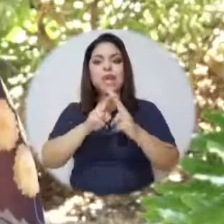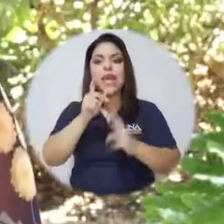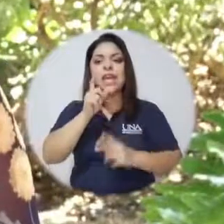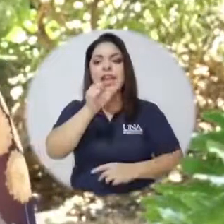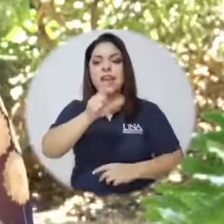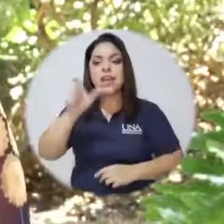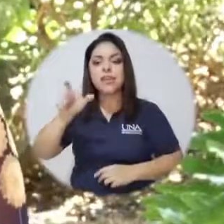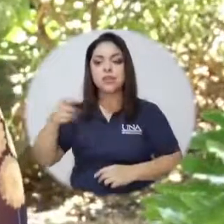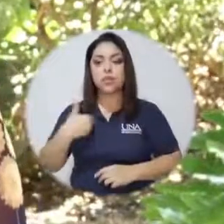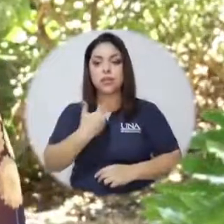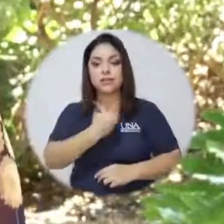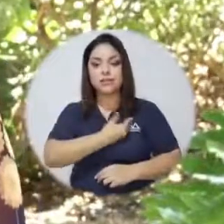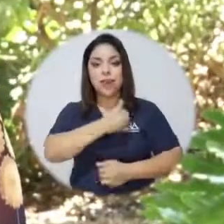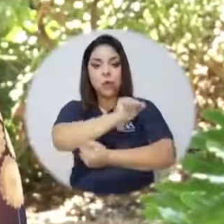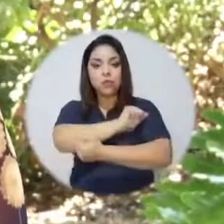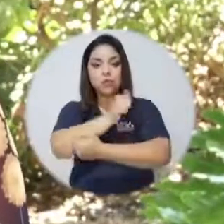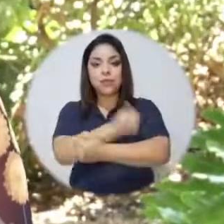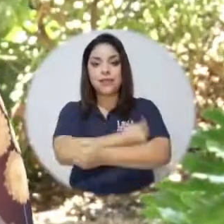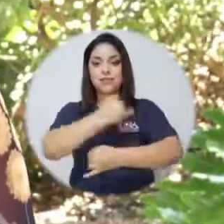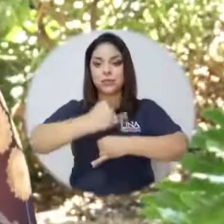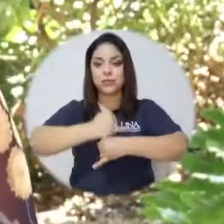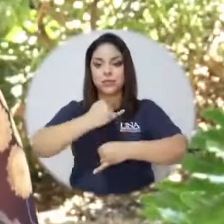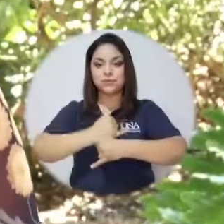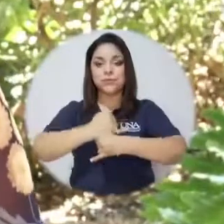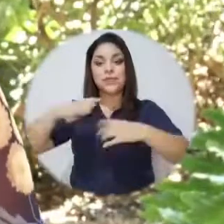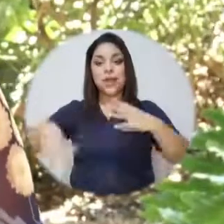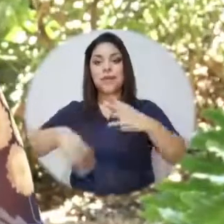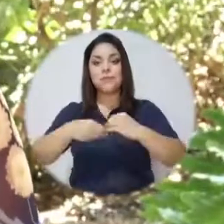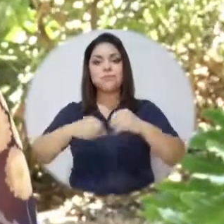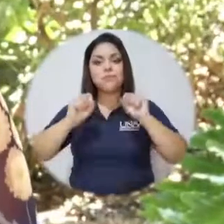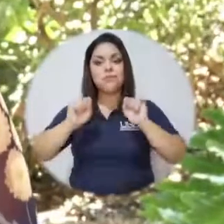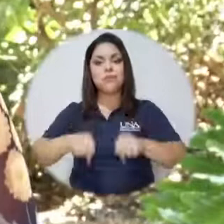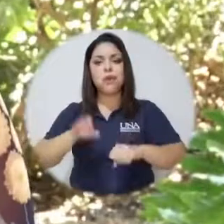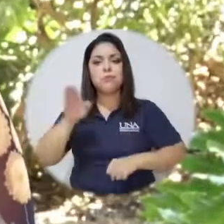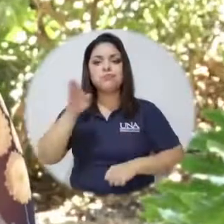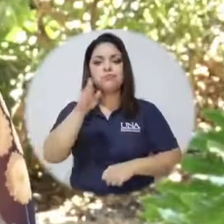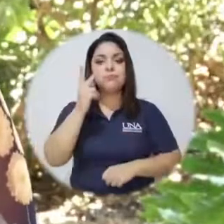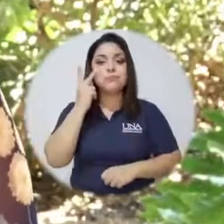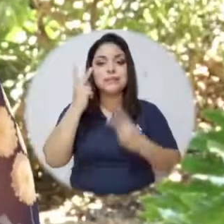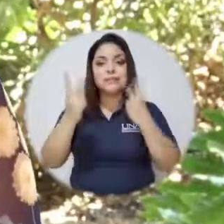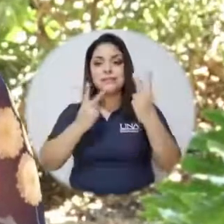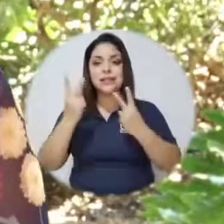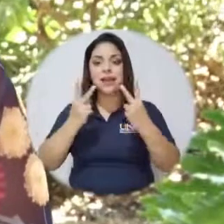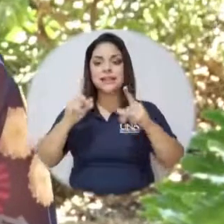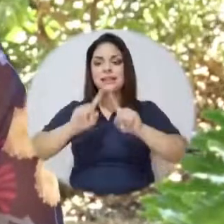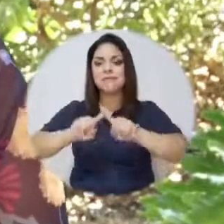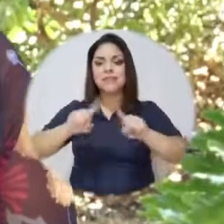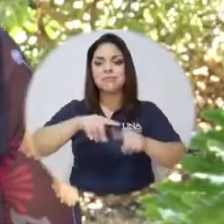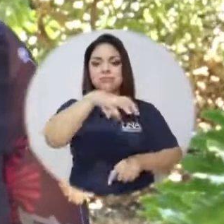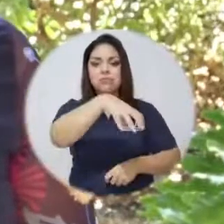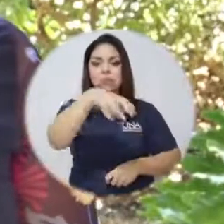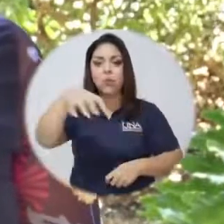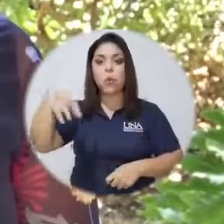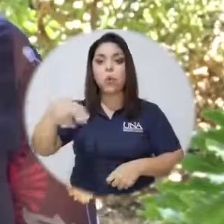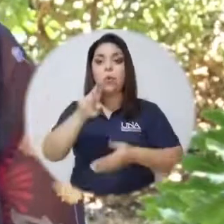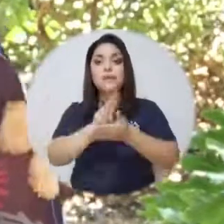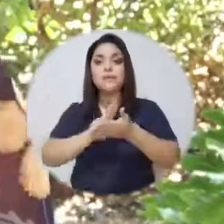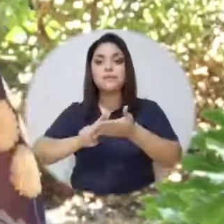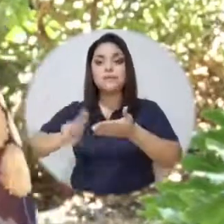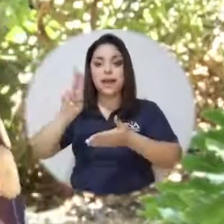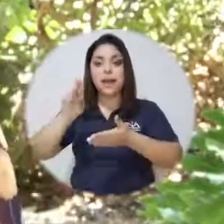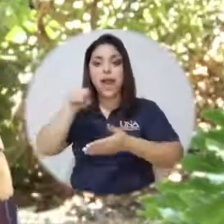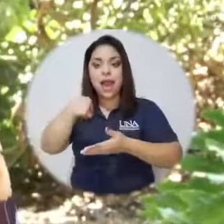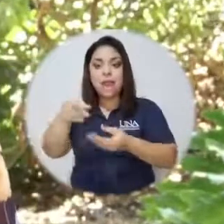nuestras autoridades institucionales. Además, podrás visitar diferentes instancias universitarias que te